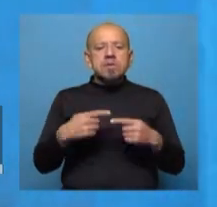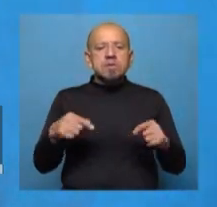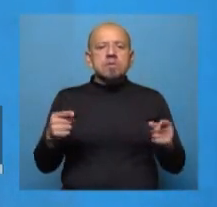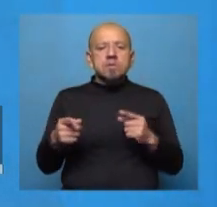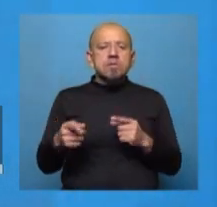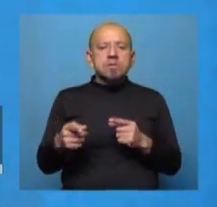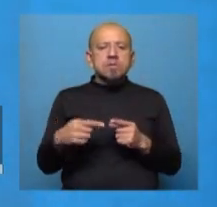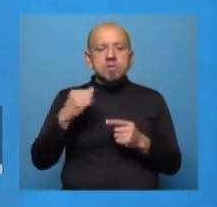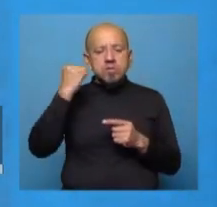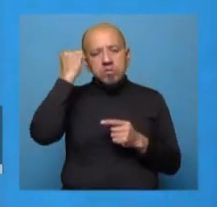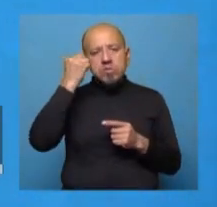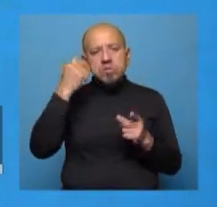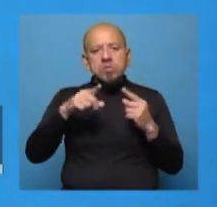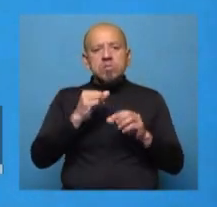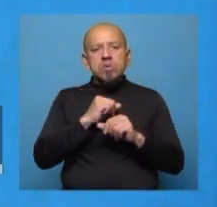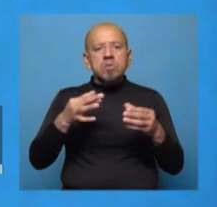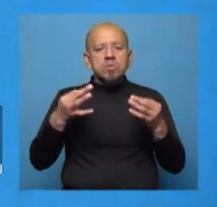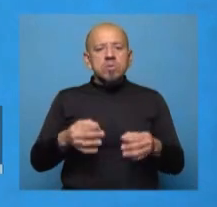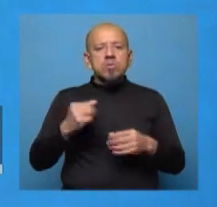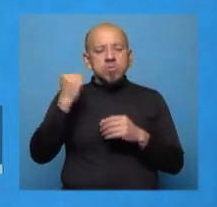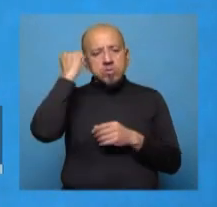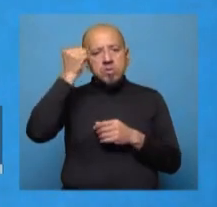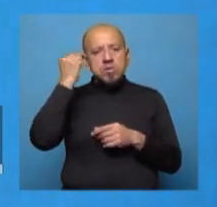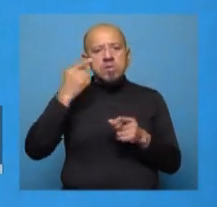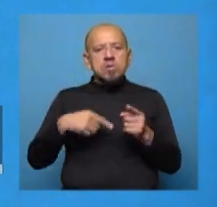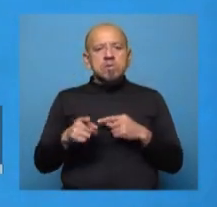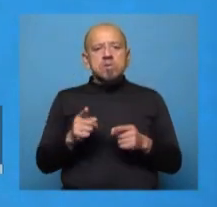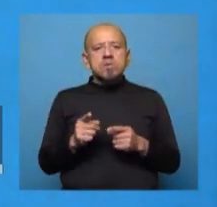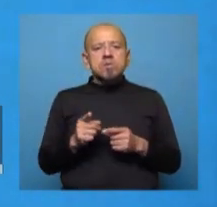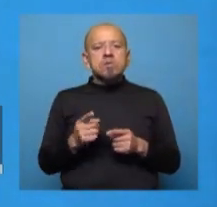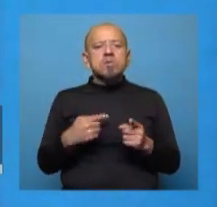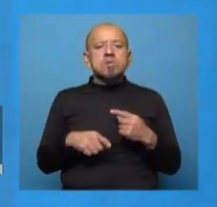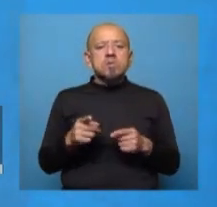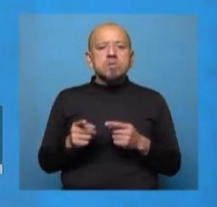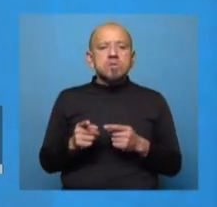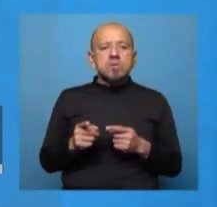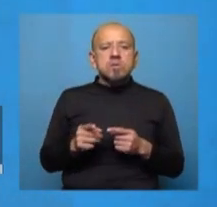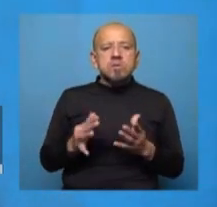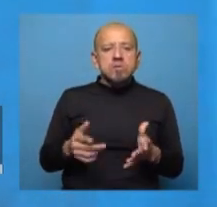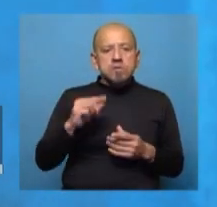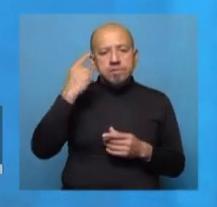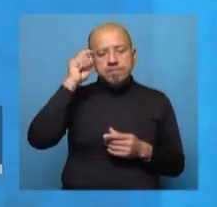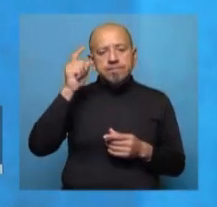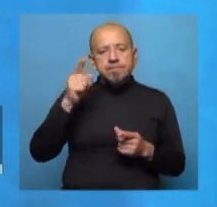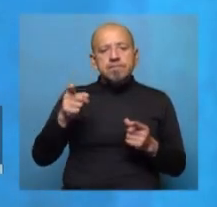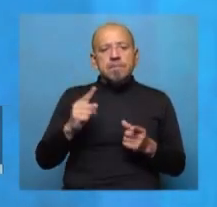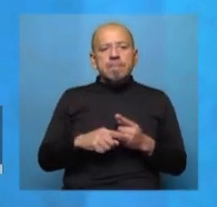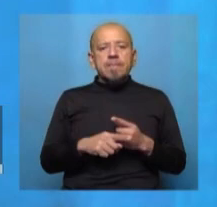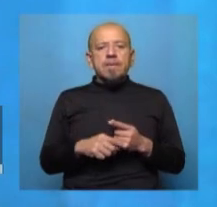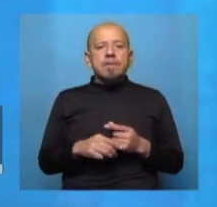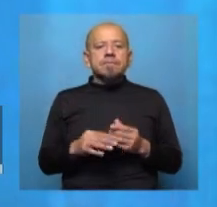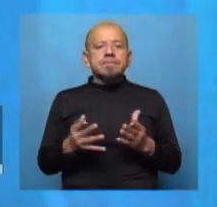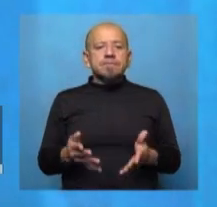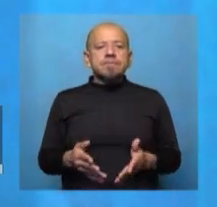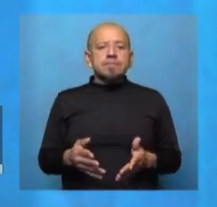que soñaba y que podía cumplir sus sueños por lo tanto la idea de tabaré de